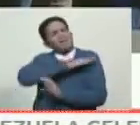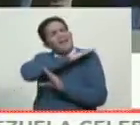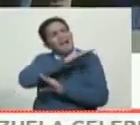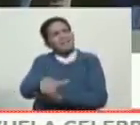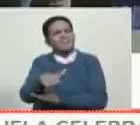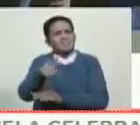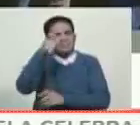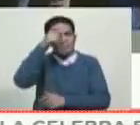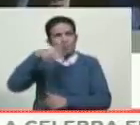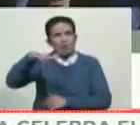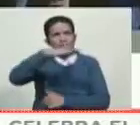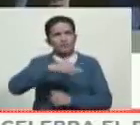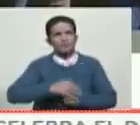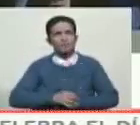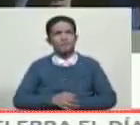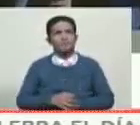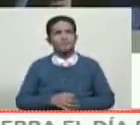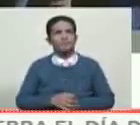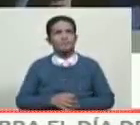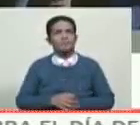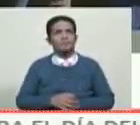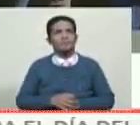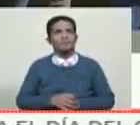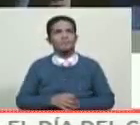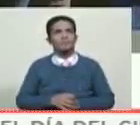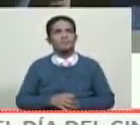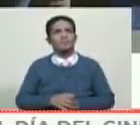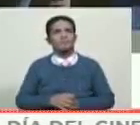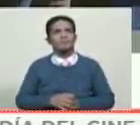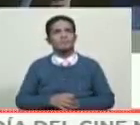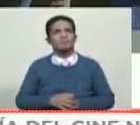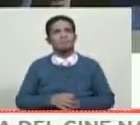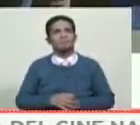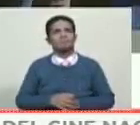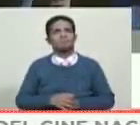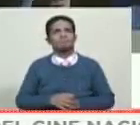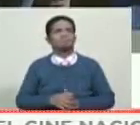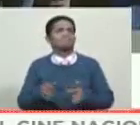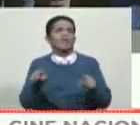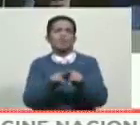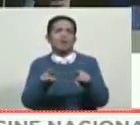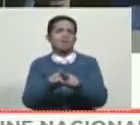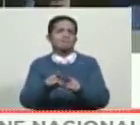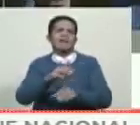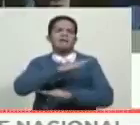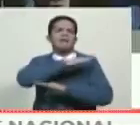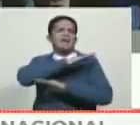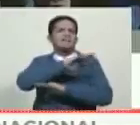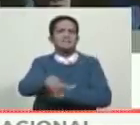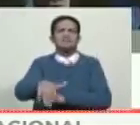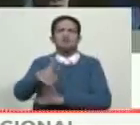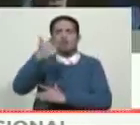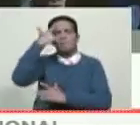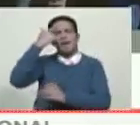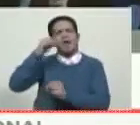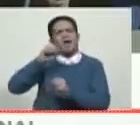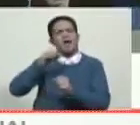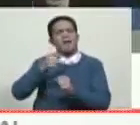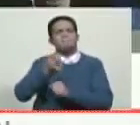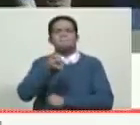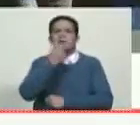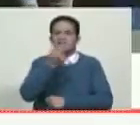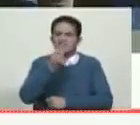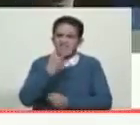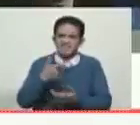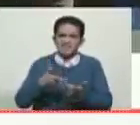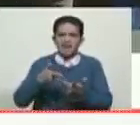pueblo, salvando todas las distancias, por supuesto. Es igualito que el castigo para que no lleguen medicinas, igual que el